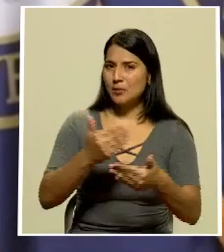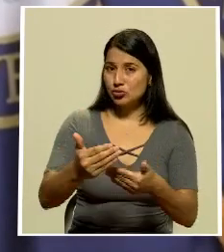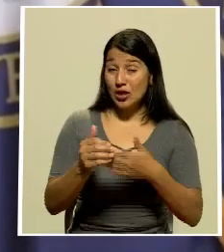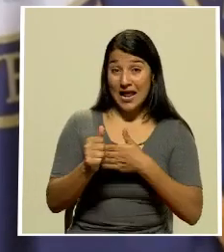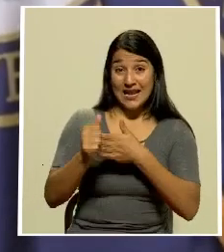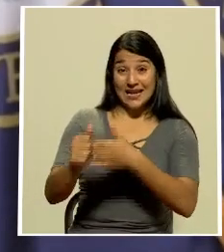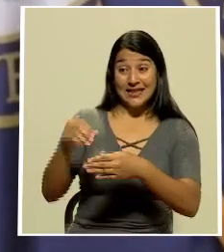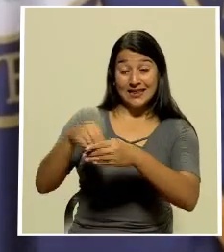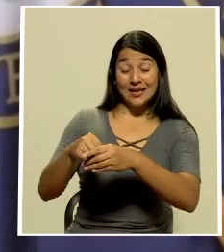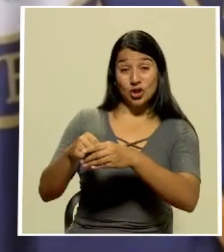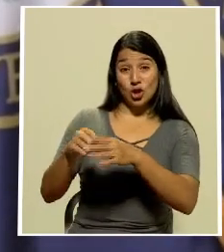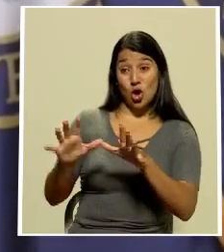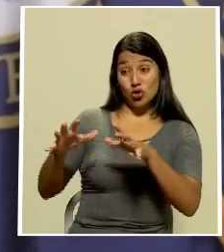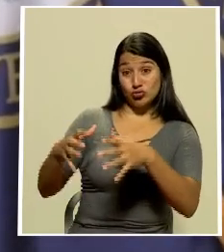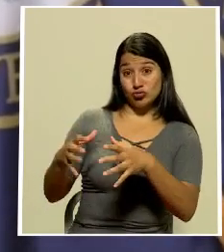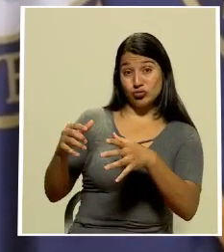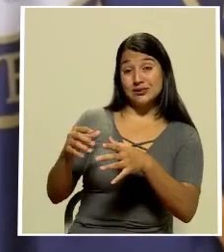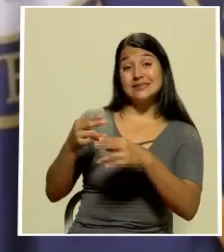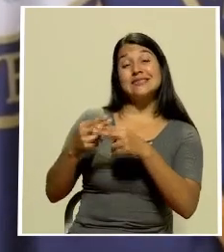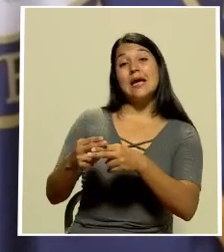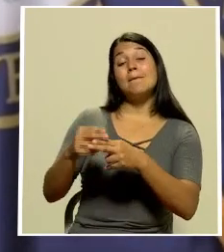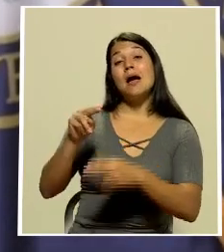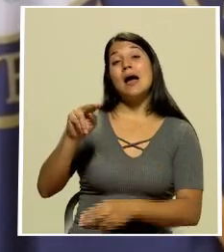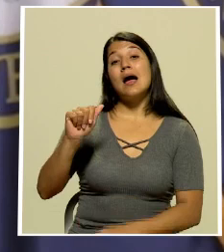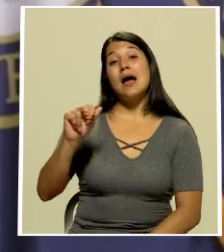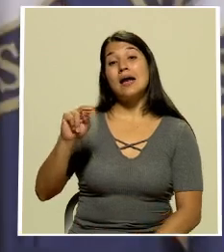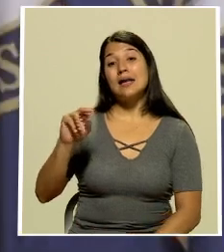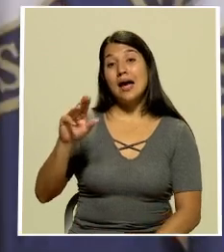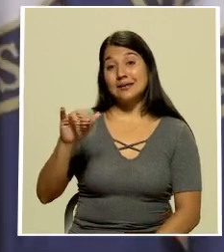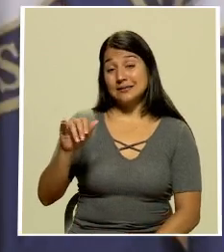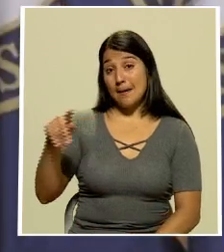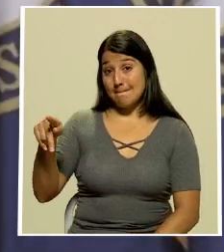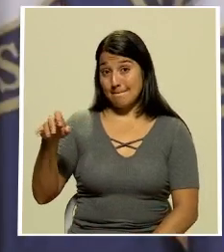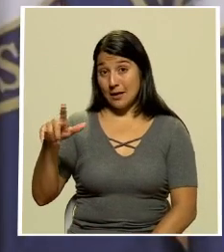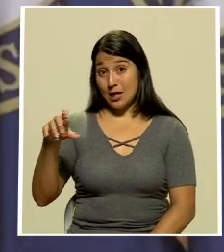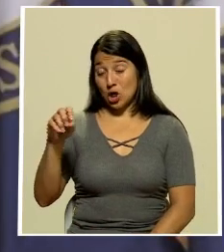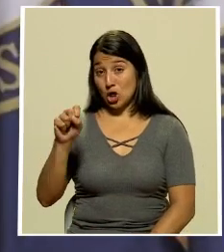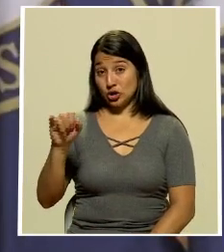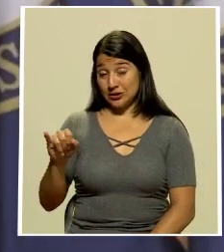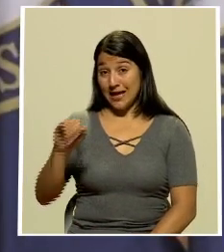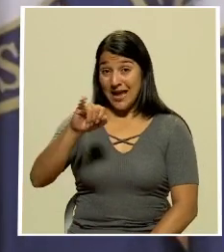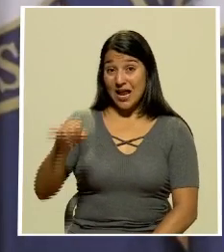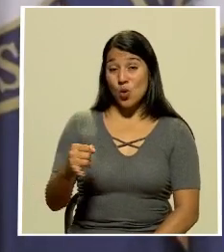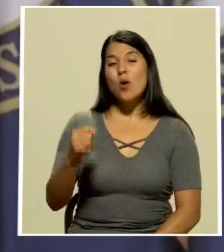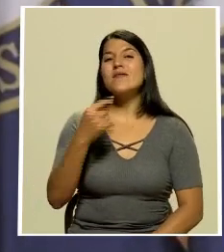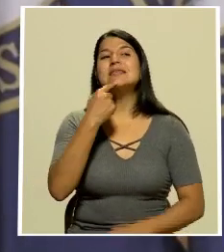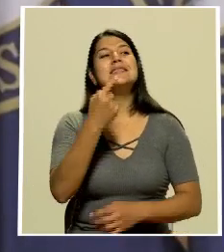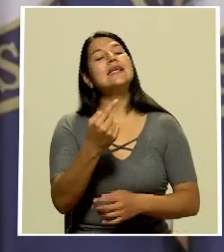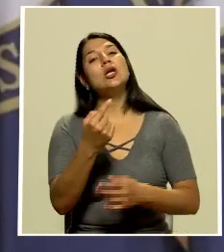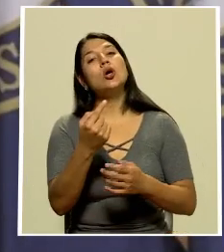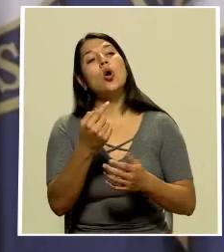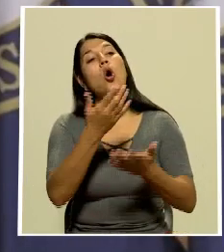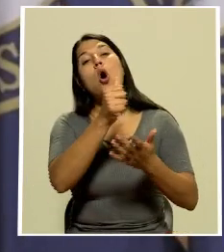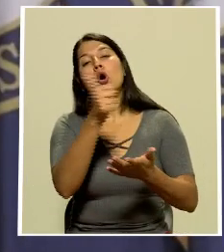la Cámara de Representantes, la demócrata Nancy Pelosi, se pronunció el jueves por un proyecto de ayuda amplio en lugar de un paquete independiente